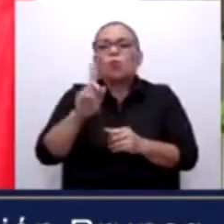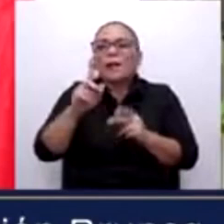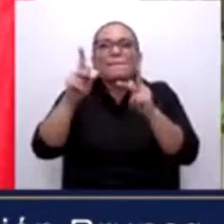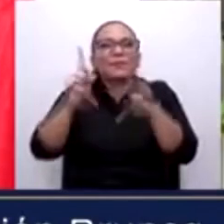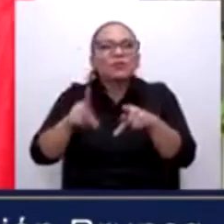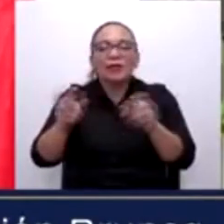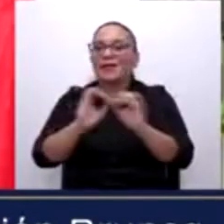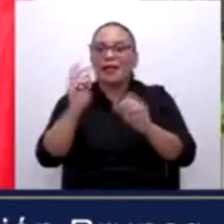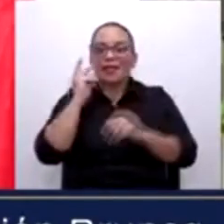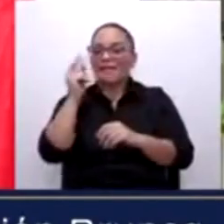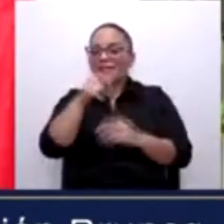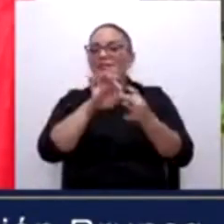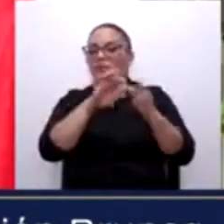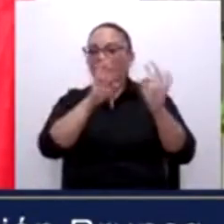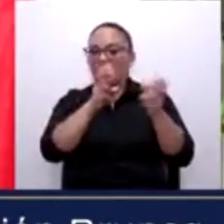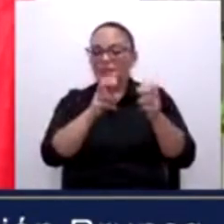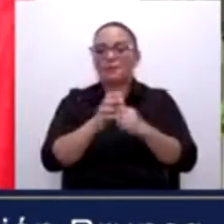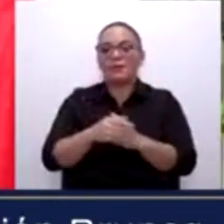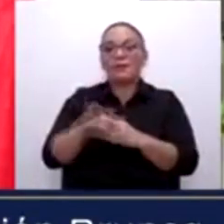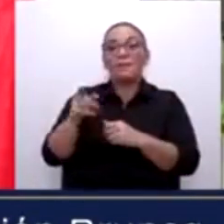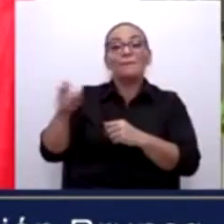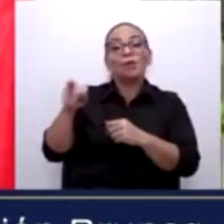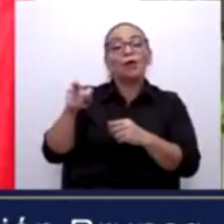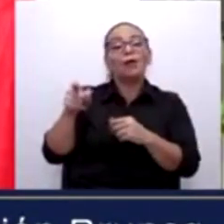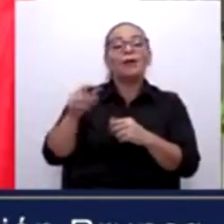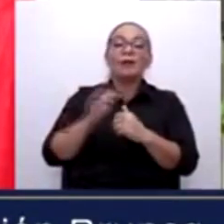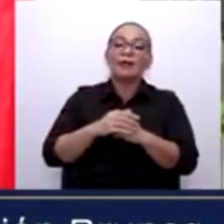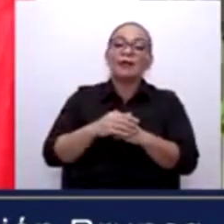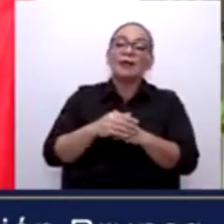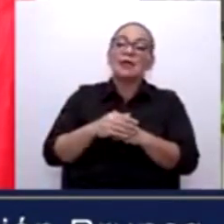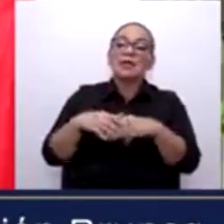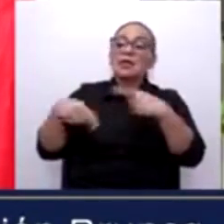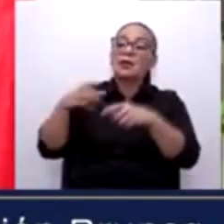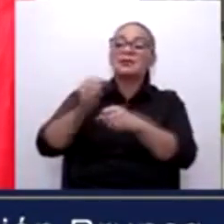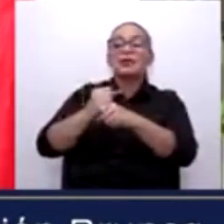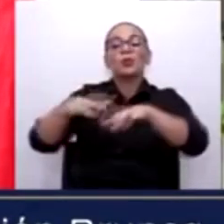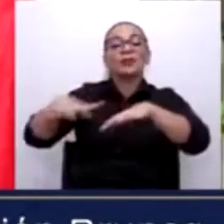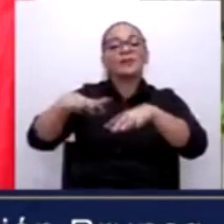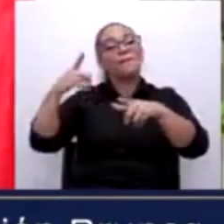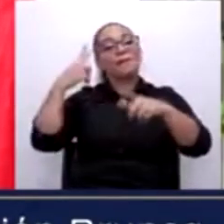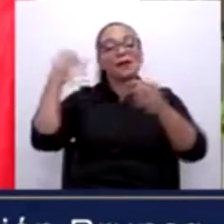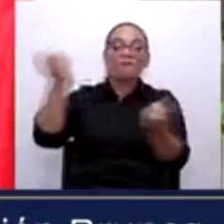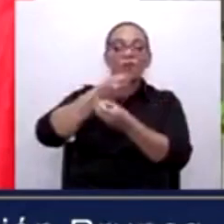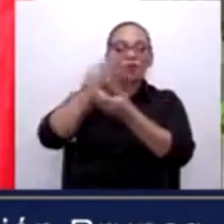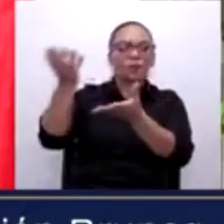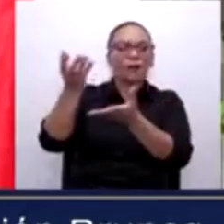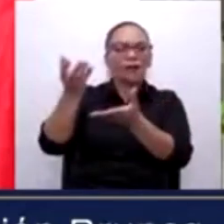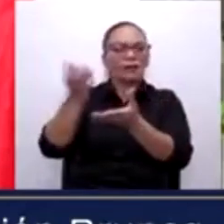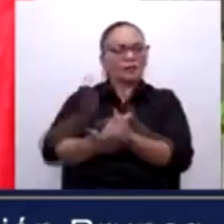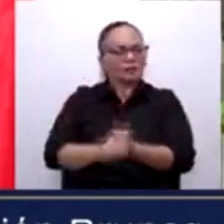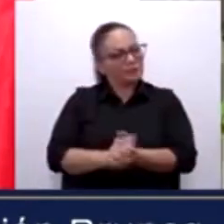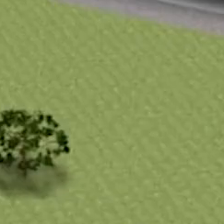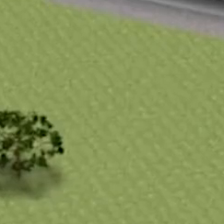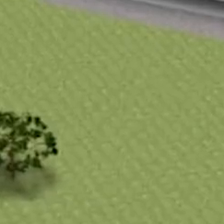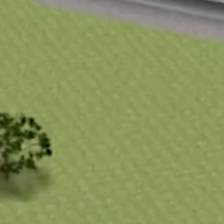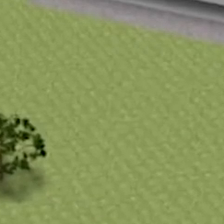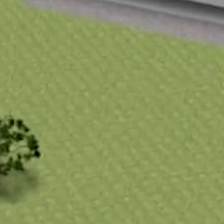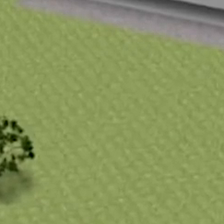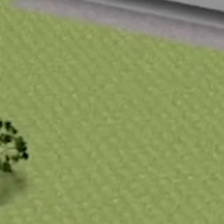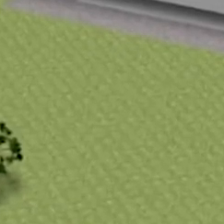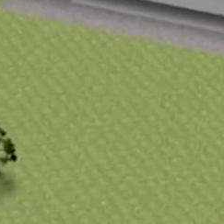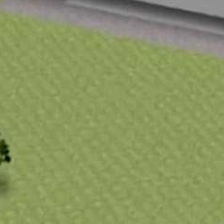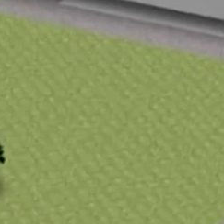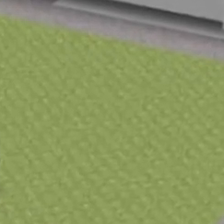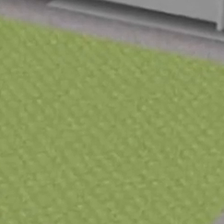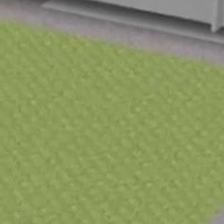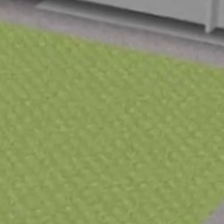con esto, un evento para anunciarlo. Vean ustedes cómo funciona el oportunismo político en Costa